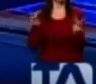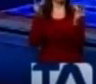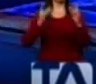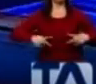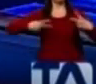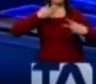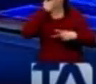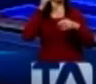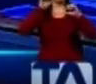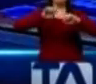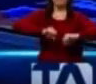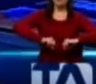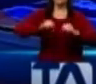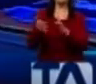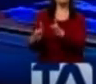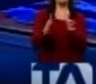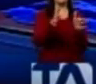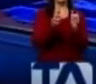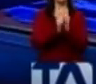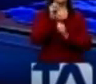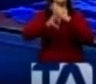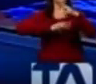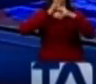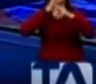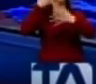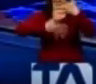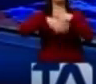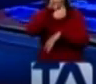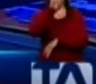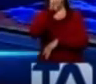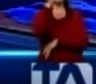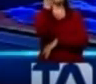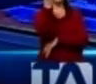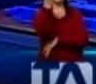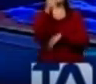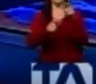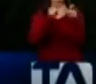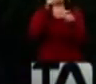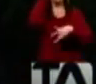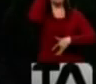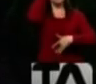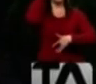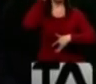vida. En el mundo hay 411 pacientes diagnosticados con este síndrome.